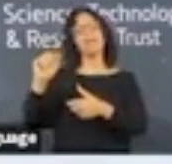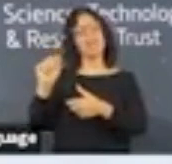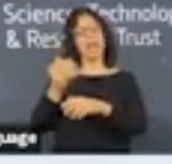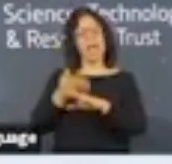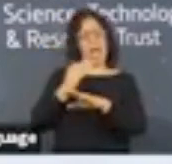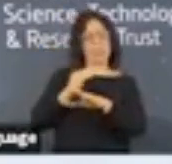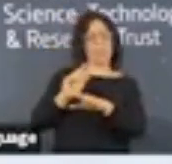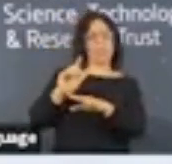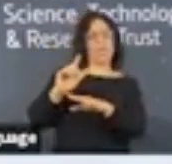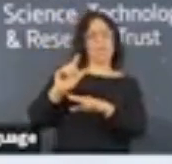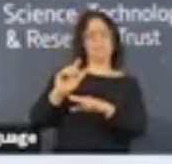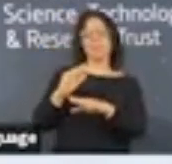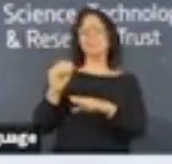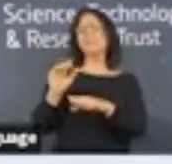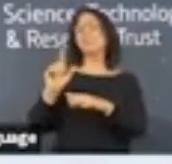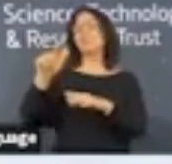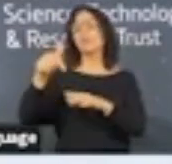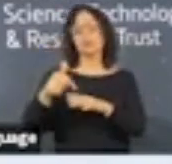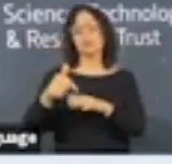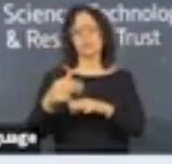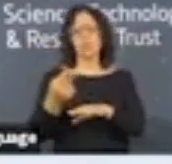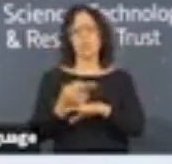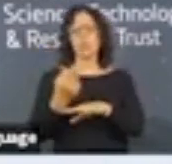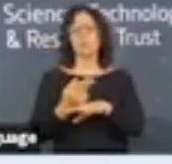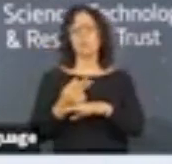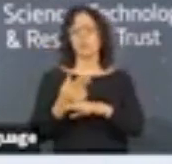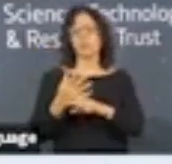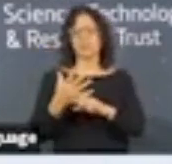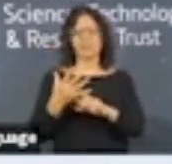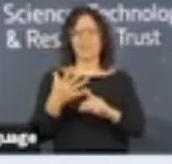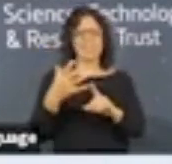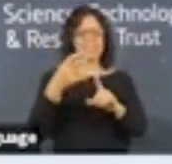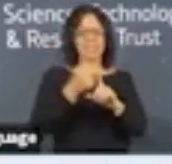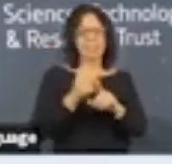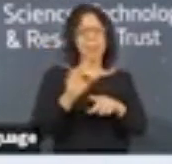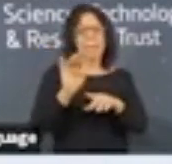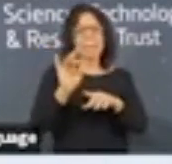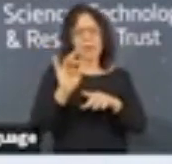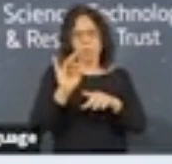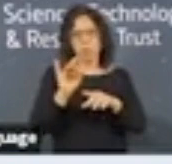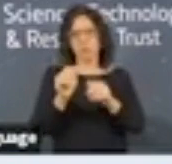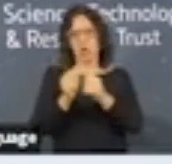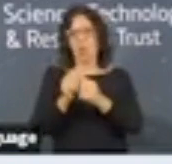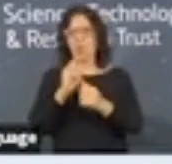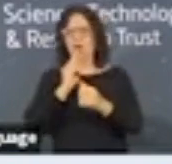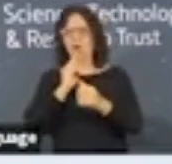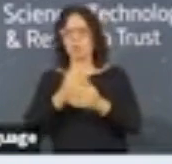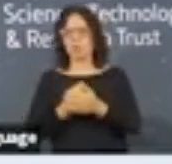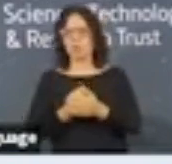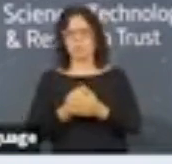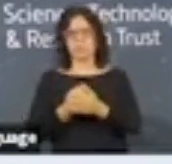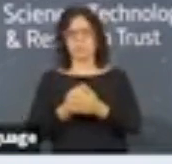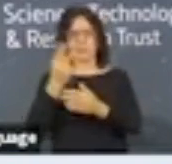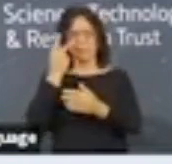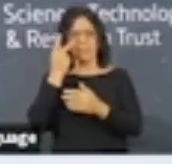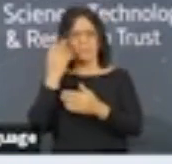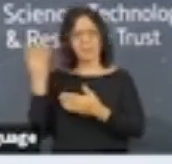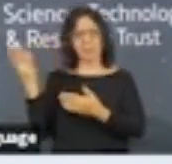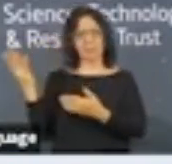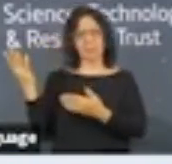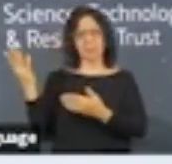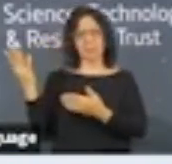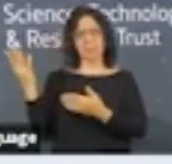el uso de trampas pegajosas AGO. Aquí podemos ver la línea continua es el número de